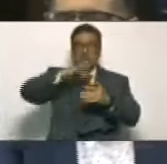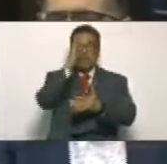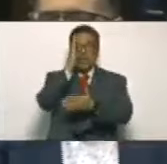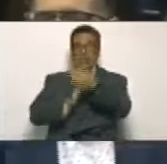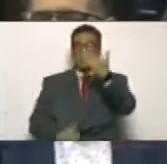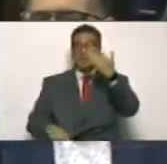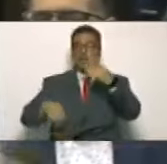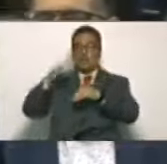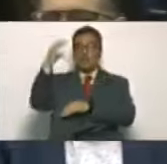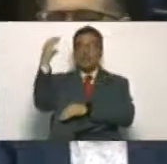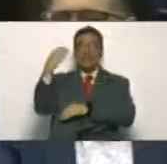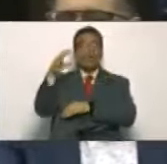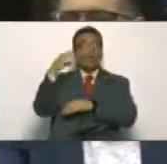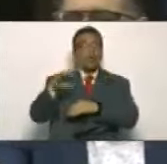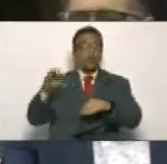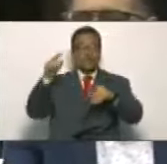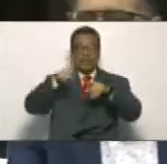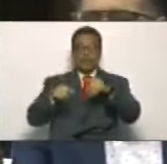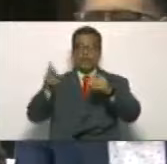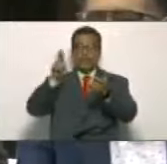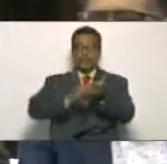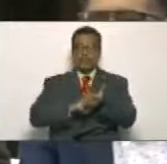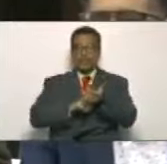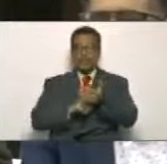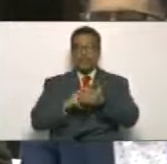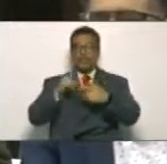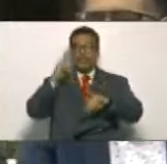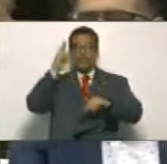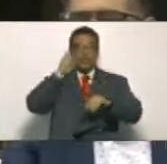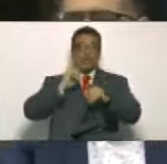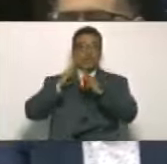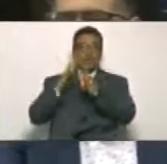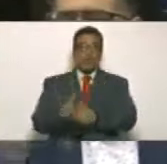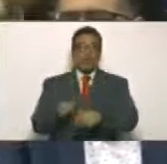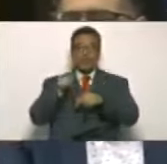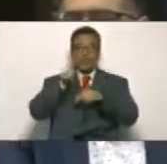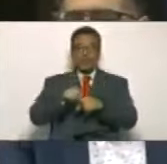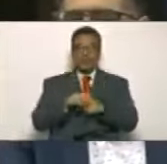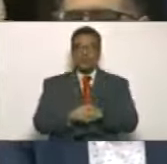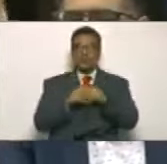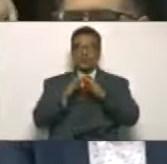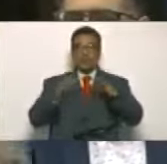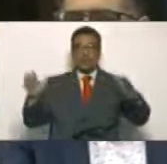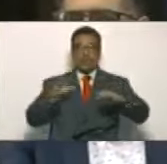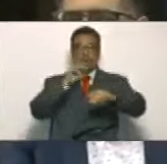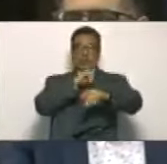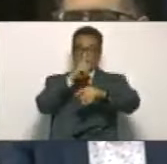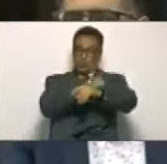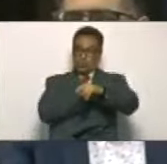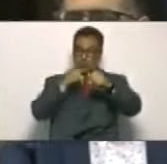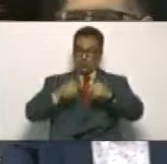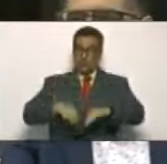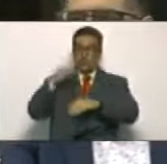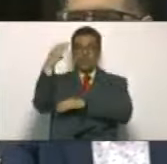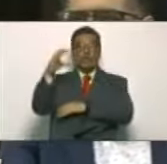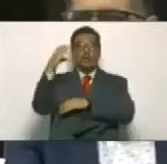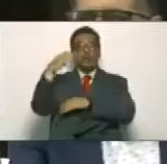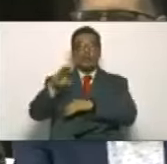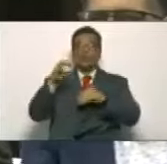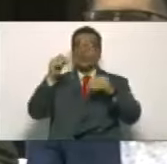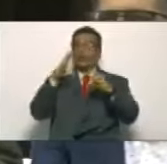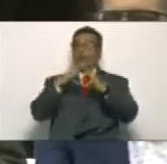Gran Colombia y reivindicó que el bolivarianismo era la gran potencia colombiana y no